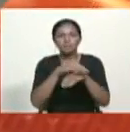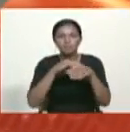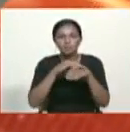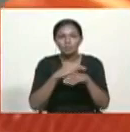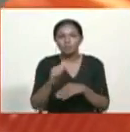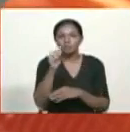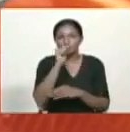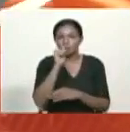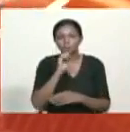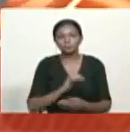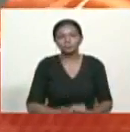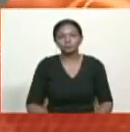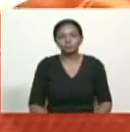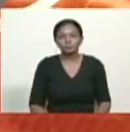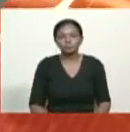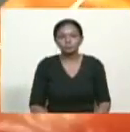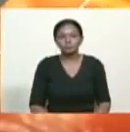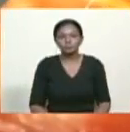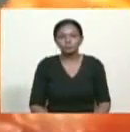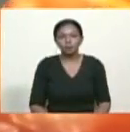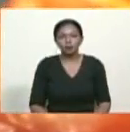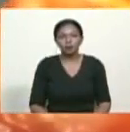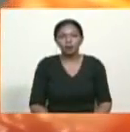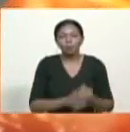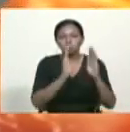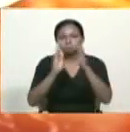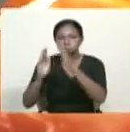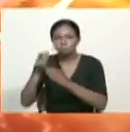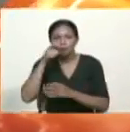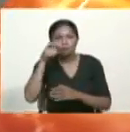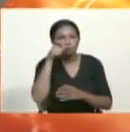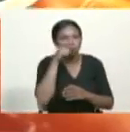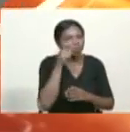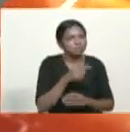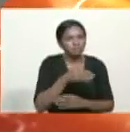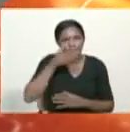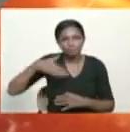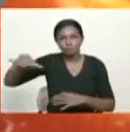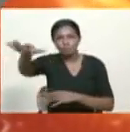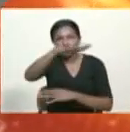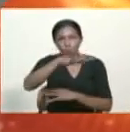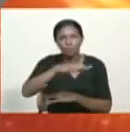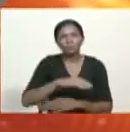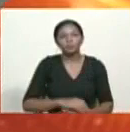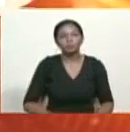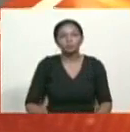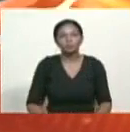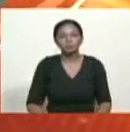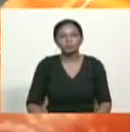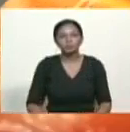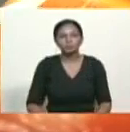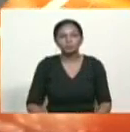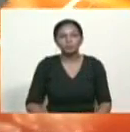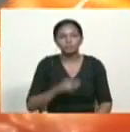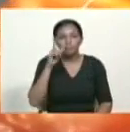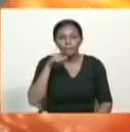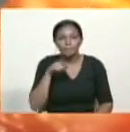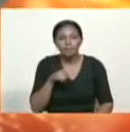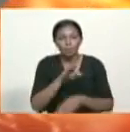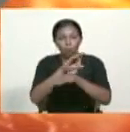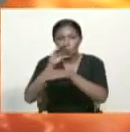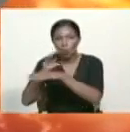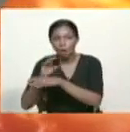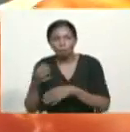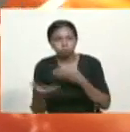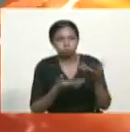Aguas, para el orden público y la seguridad ciudadana, para sofocar incendios